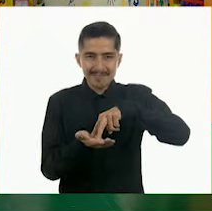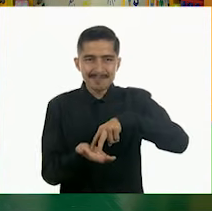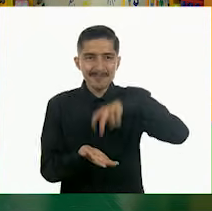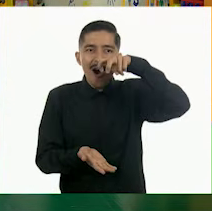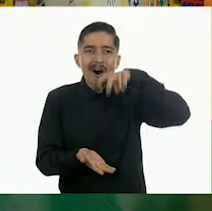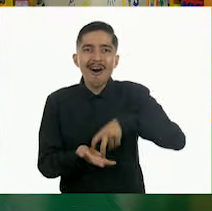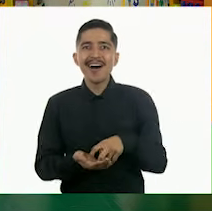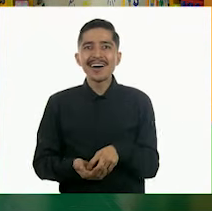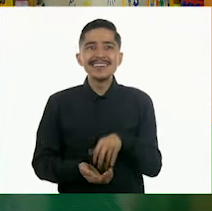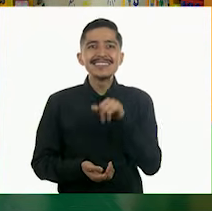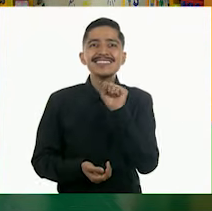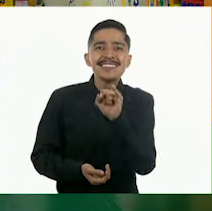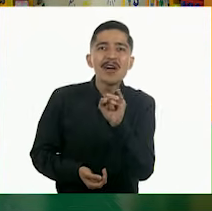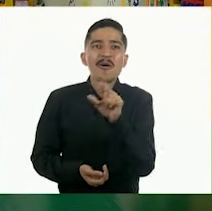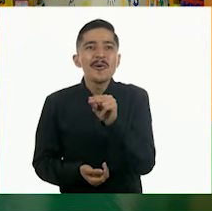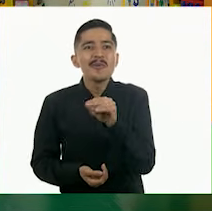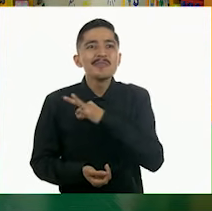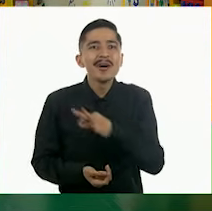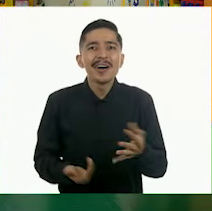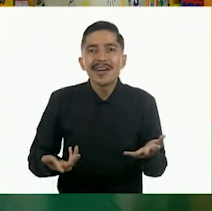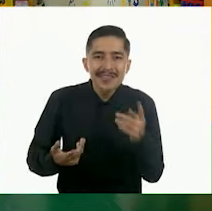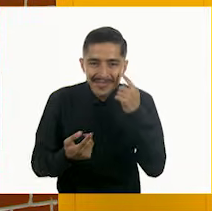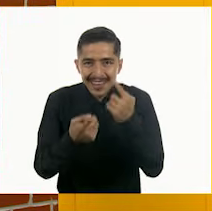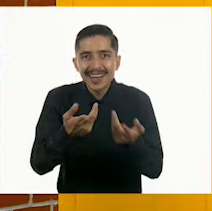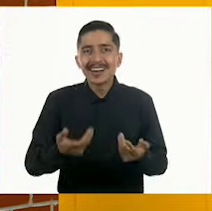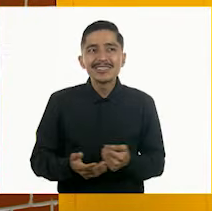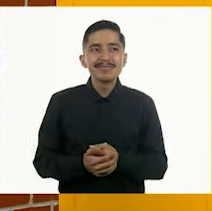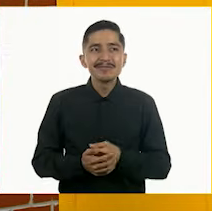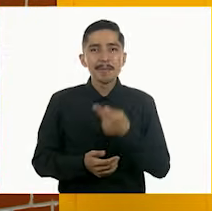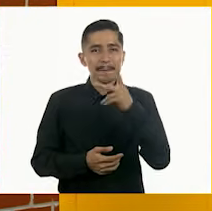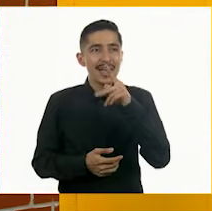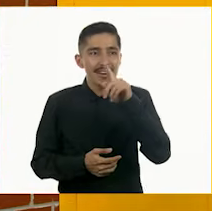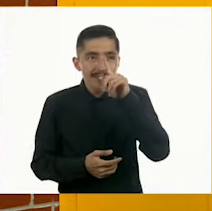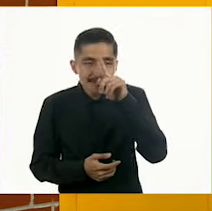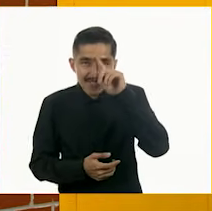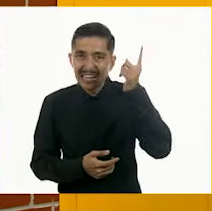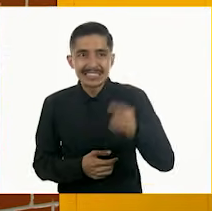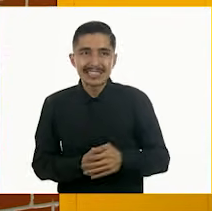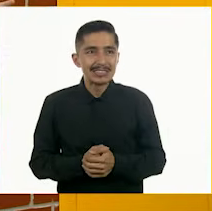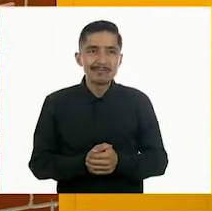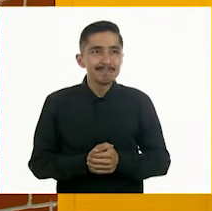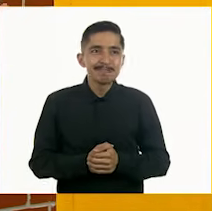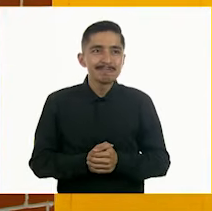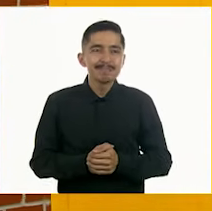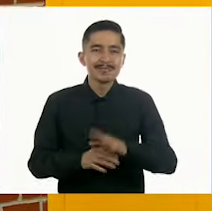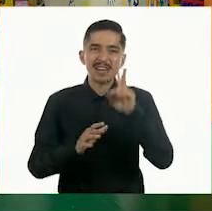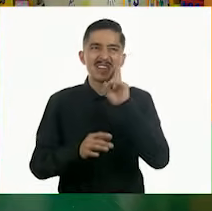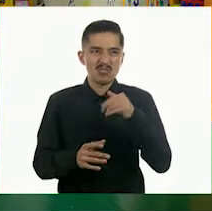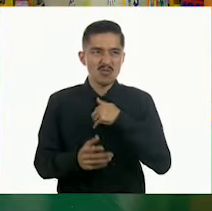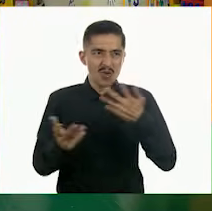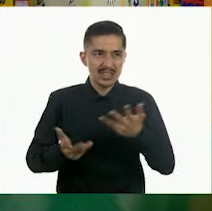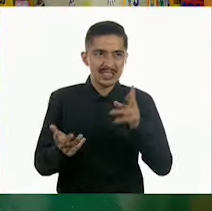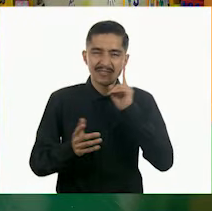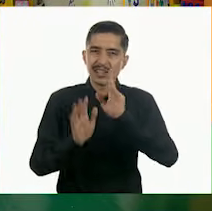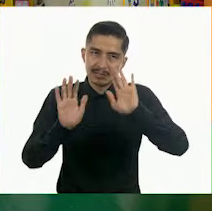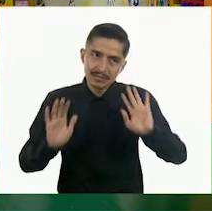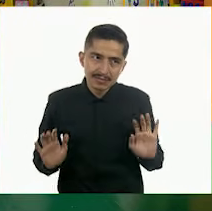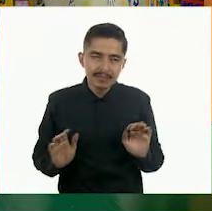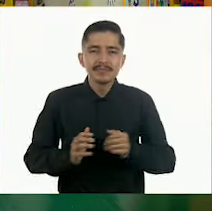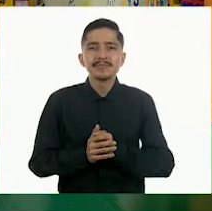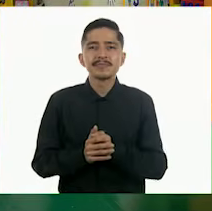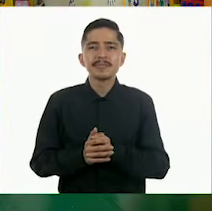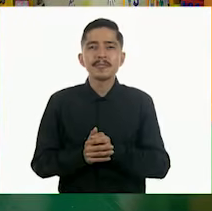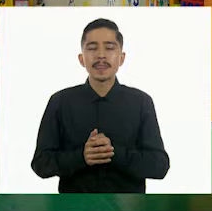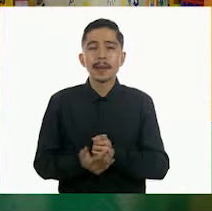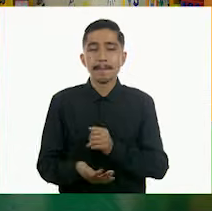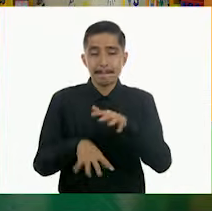¿Se pudo o no se pudo? Se puede, de que se puede, se puede, pero no se ve tan fácil. A ver, lo voy a intentar. que sí, inténtalo tú. Lo pongo